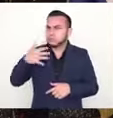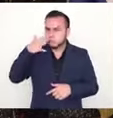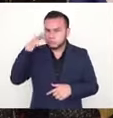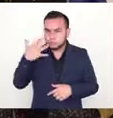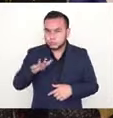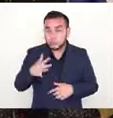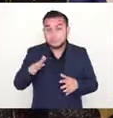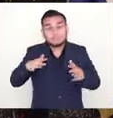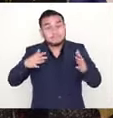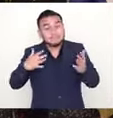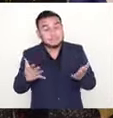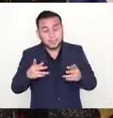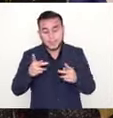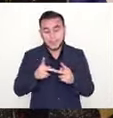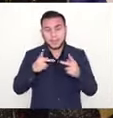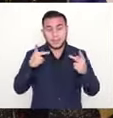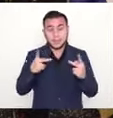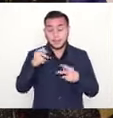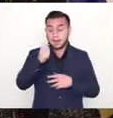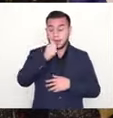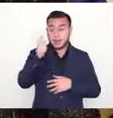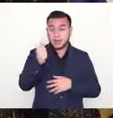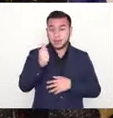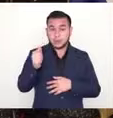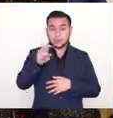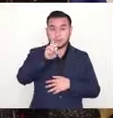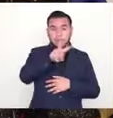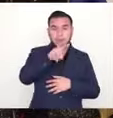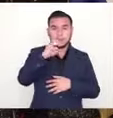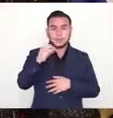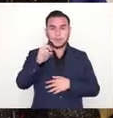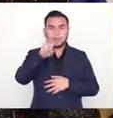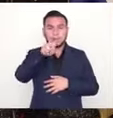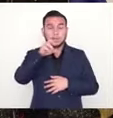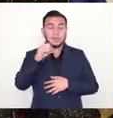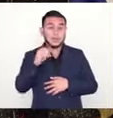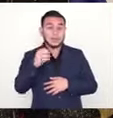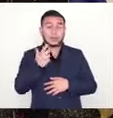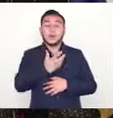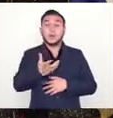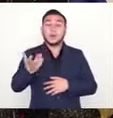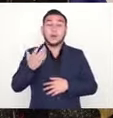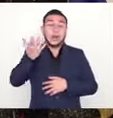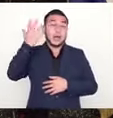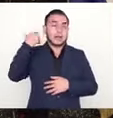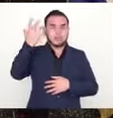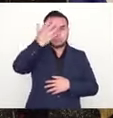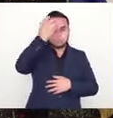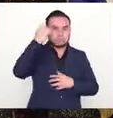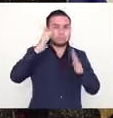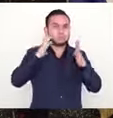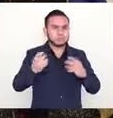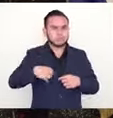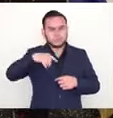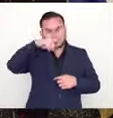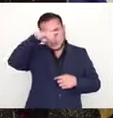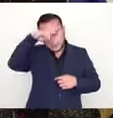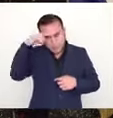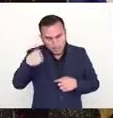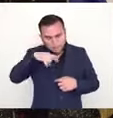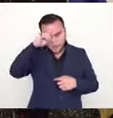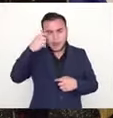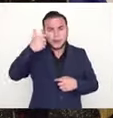dicen que en agosto 2020 un año después de eso y de todos esos logros incluso tuvimos meses de